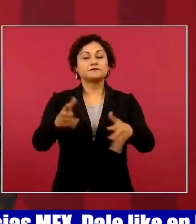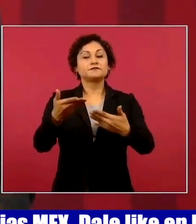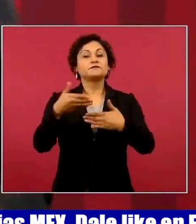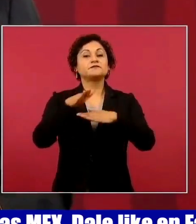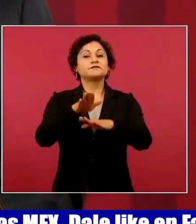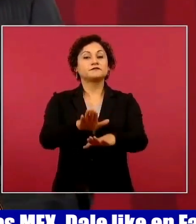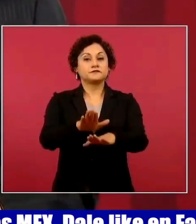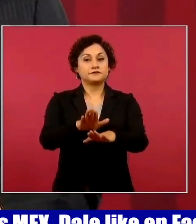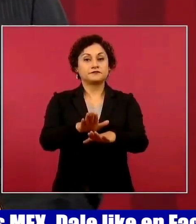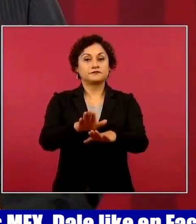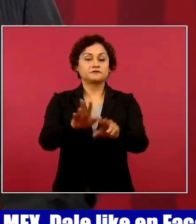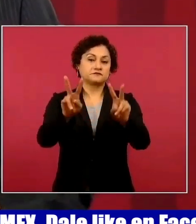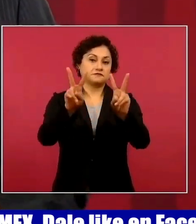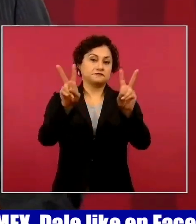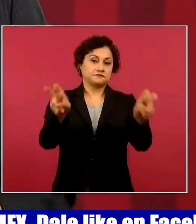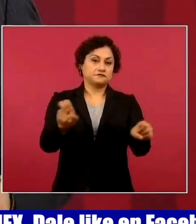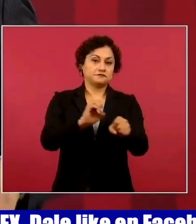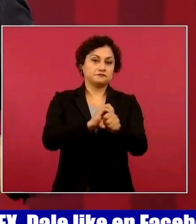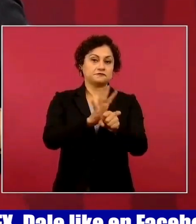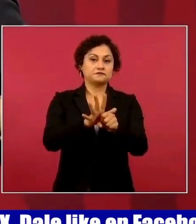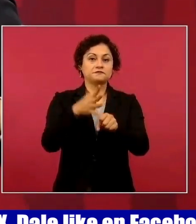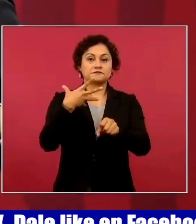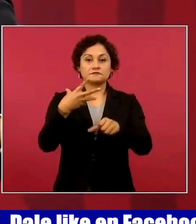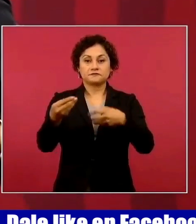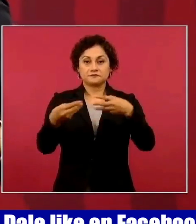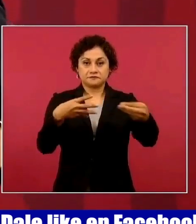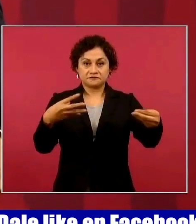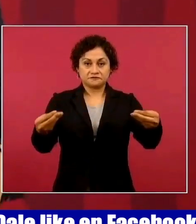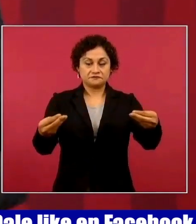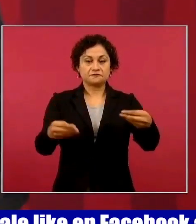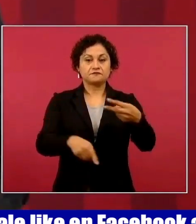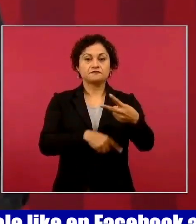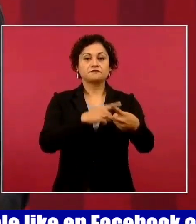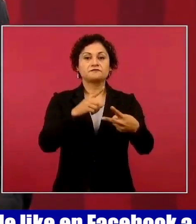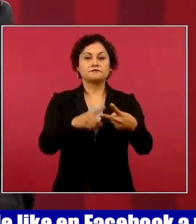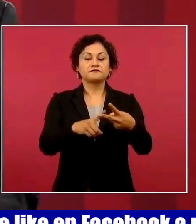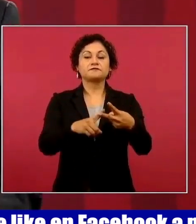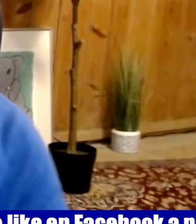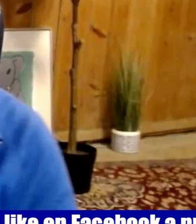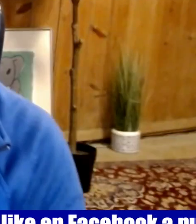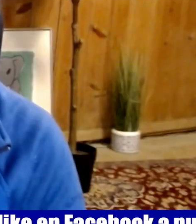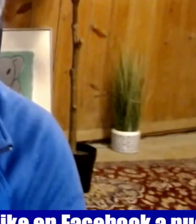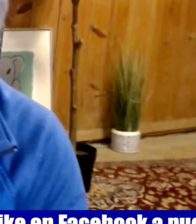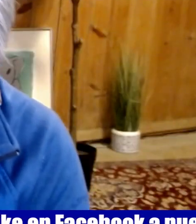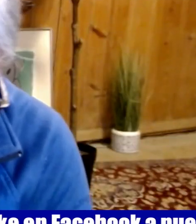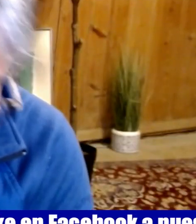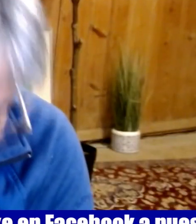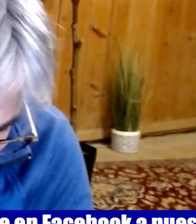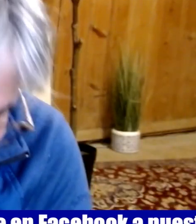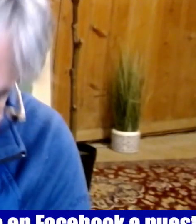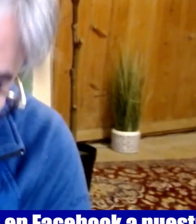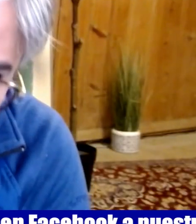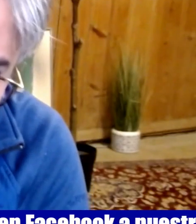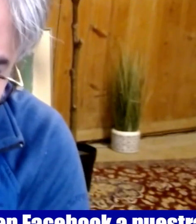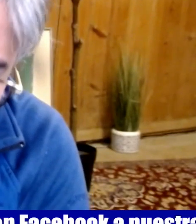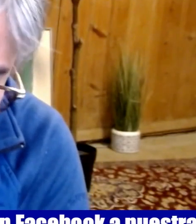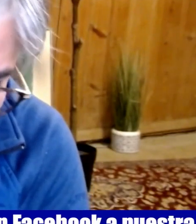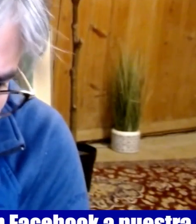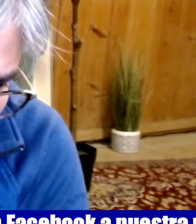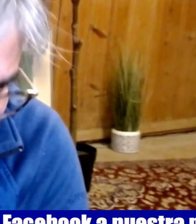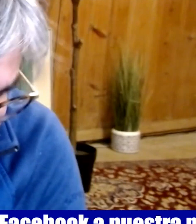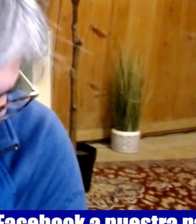profesor Pedro Castillo sigue siendo el presidente del Perú. Y bueno, ya, ahí se las dejó, ¿no? Por supuesto que todas estas declaraciones